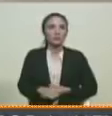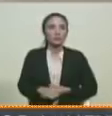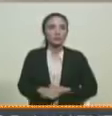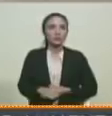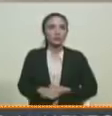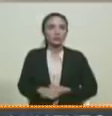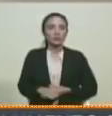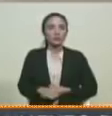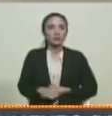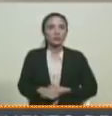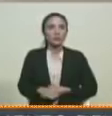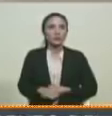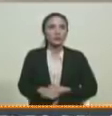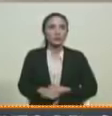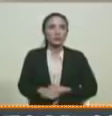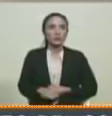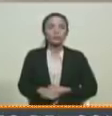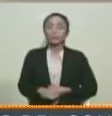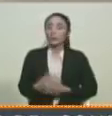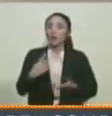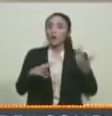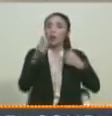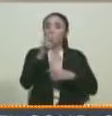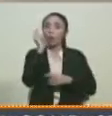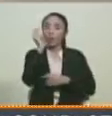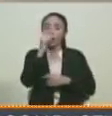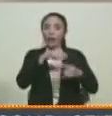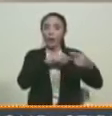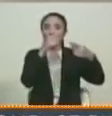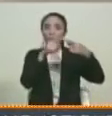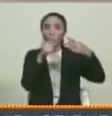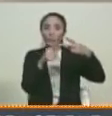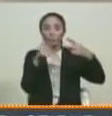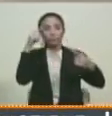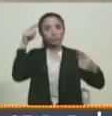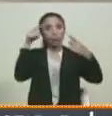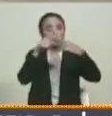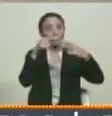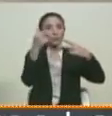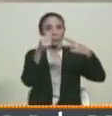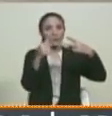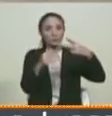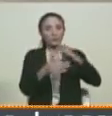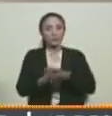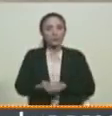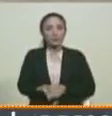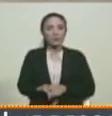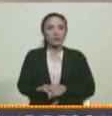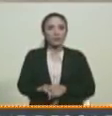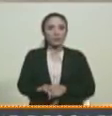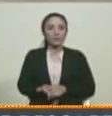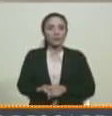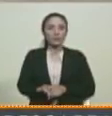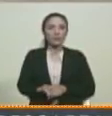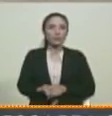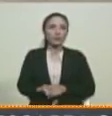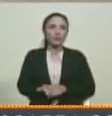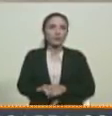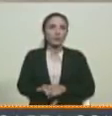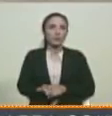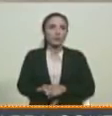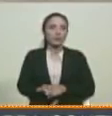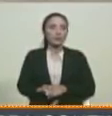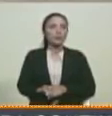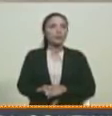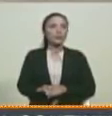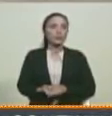Son las dos líneas de acción que nosotros tenemos que enfrentar. De todas maneras, yo ratifico mi llamado al